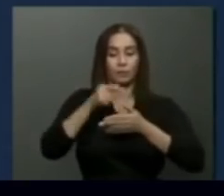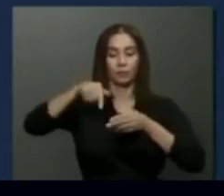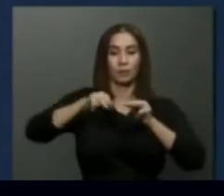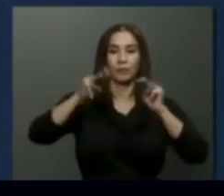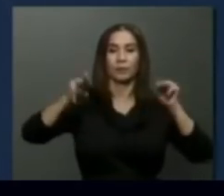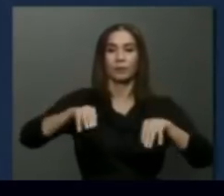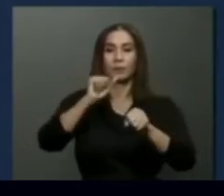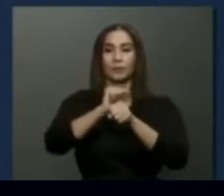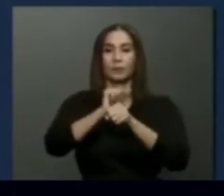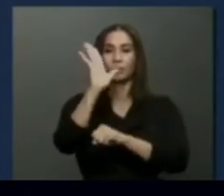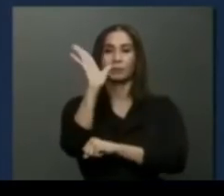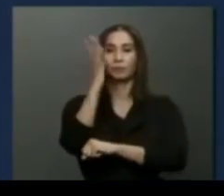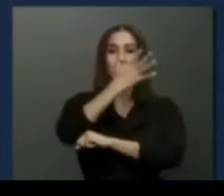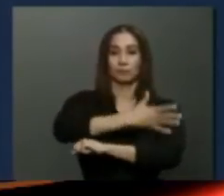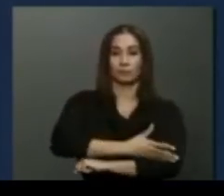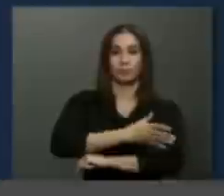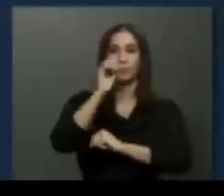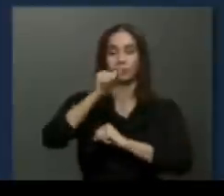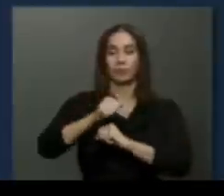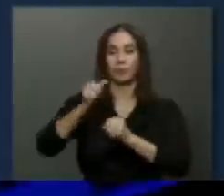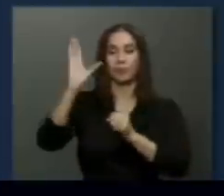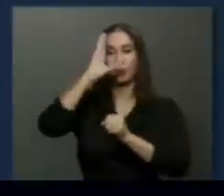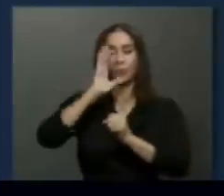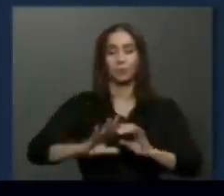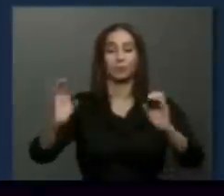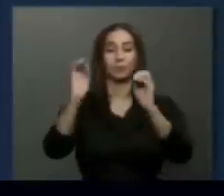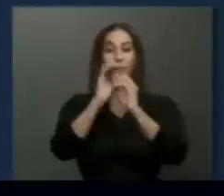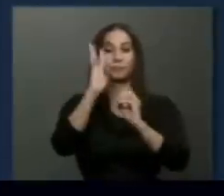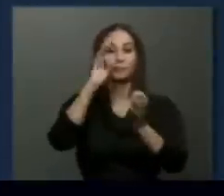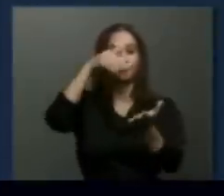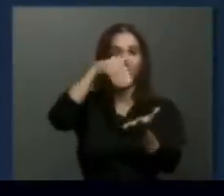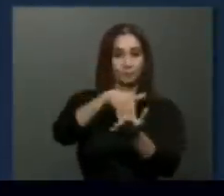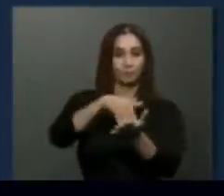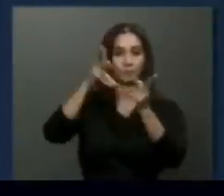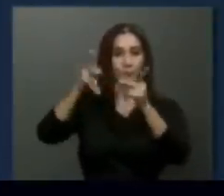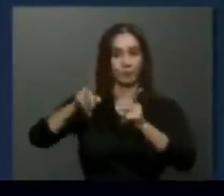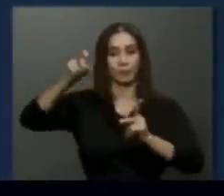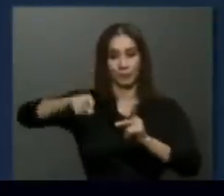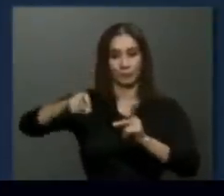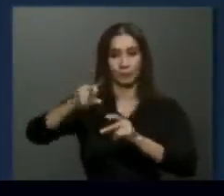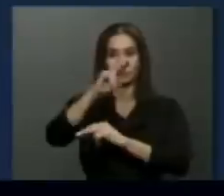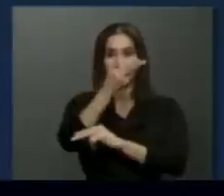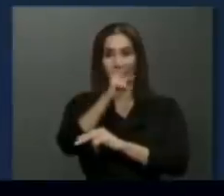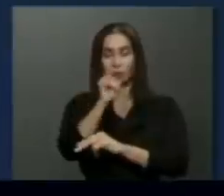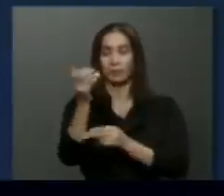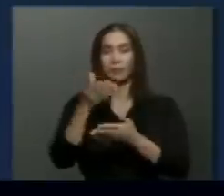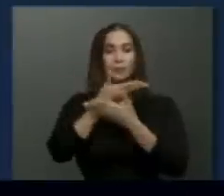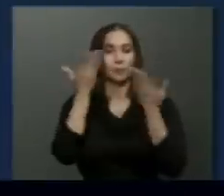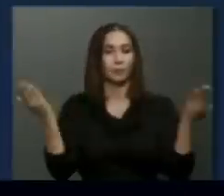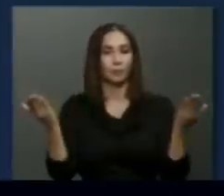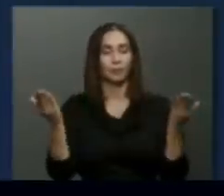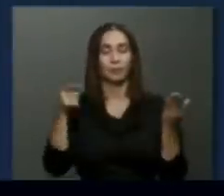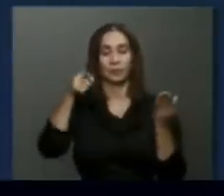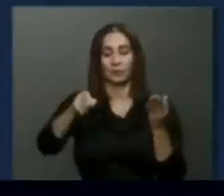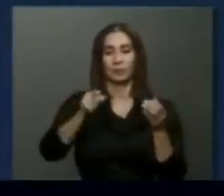Trabajo hace 5 días para poder contratar a 6.000 empleados que necesitan y que no lo